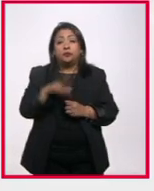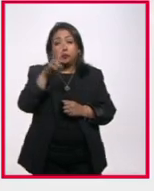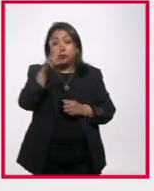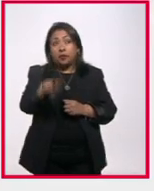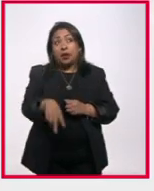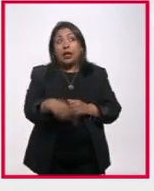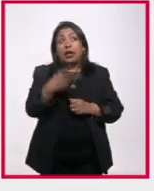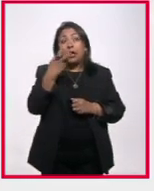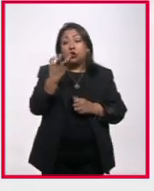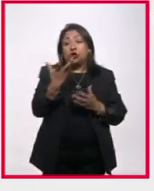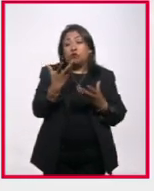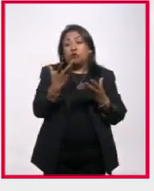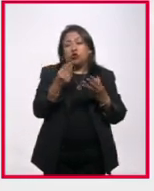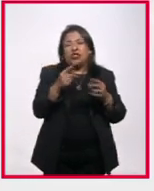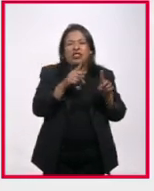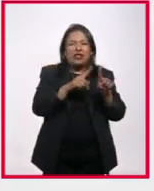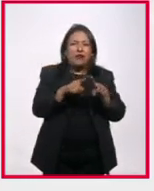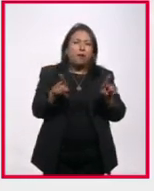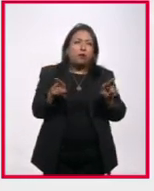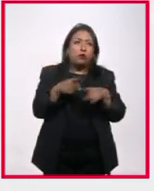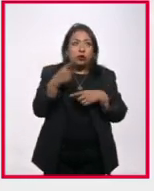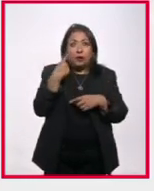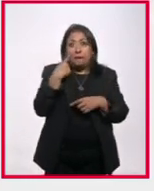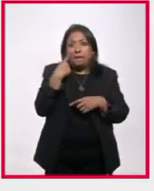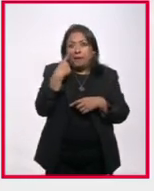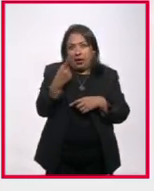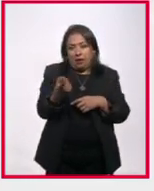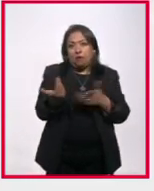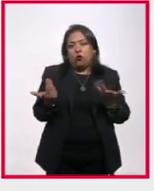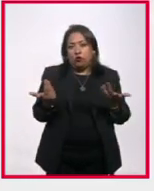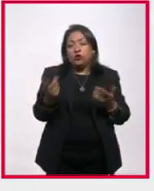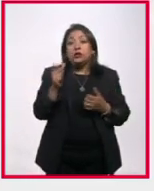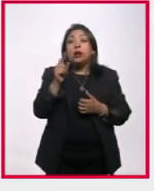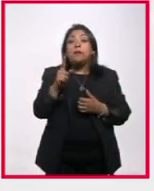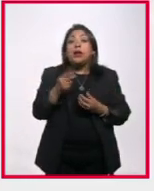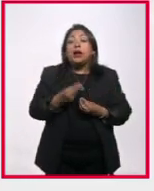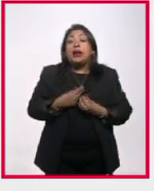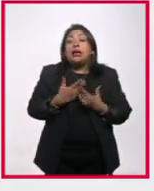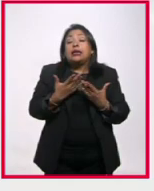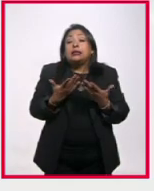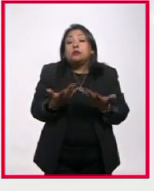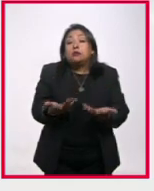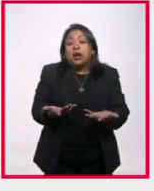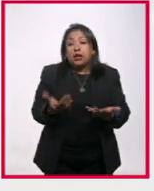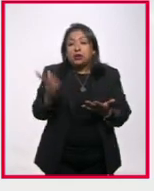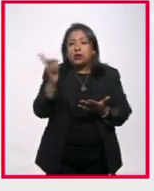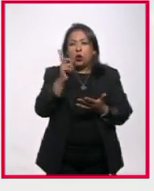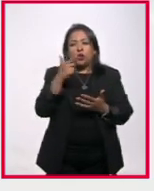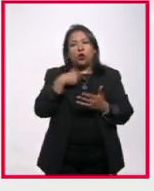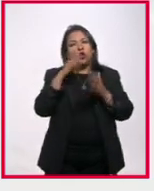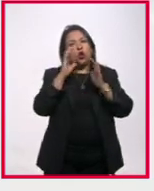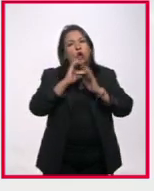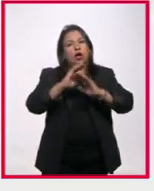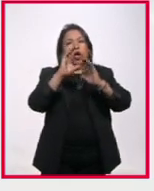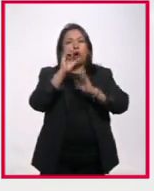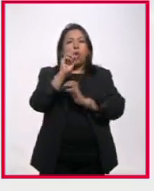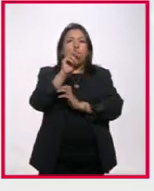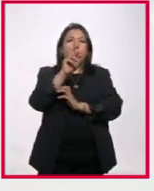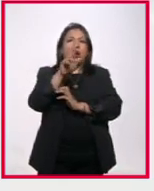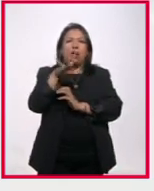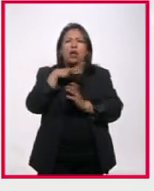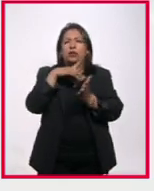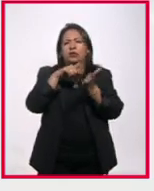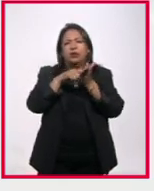esa vertiente popular que tienes se ve y también se expresa a la hora de interpretar ópera, aunque sea una